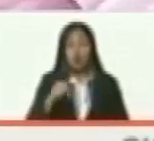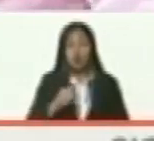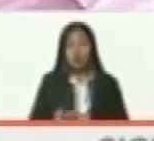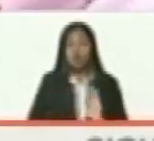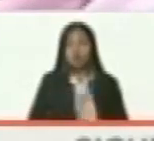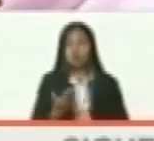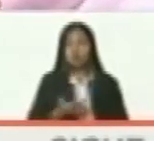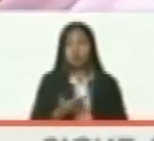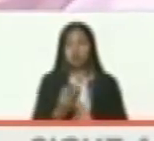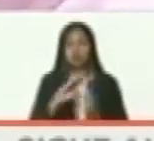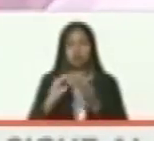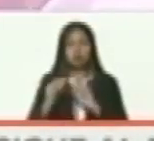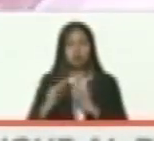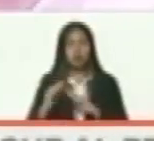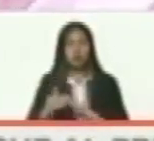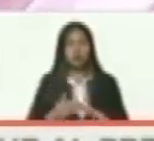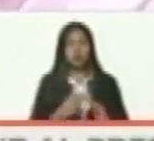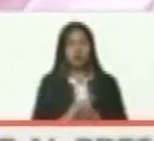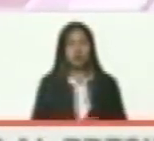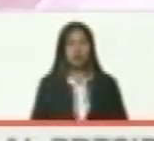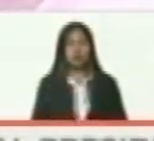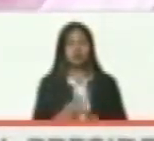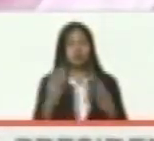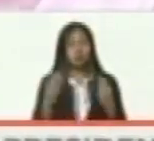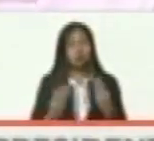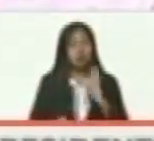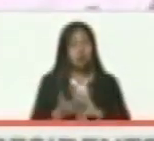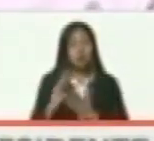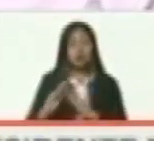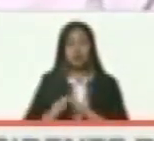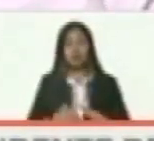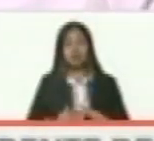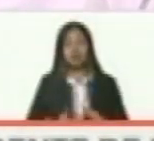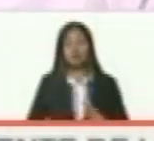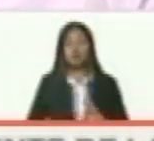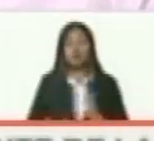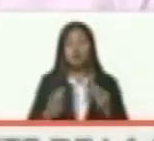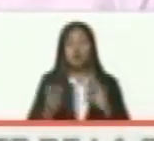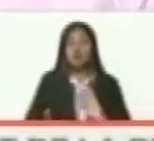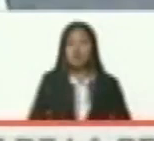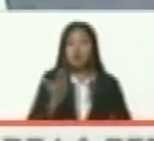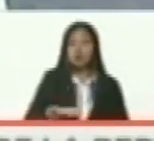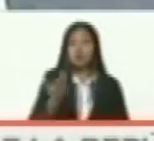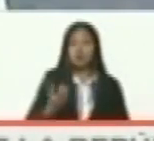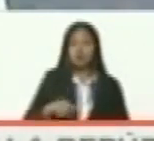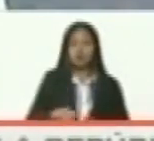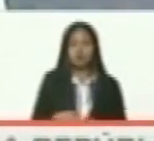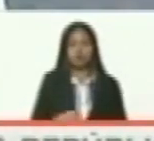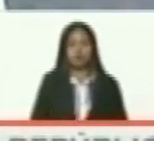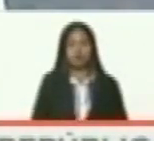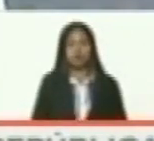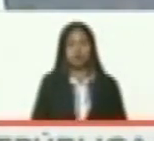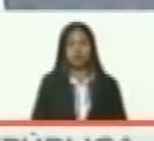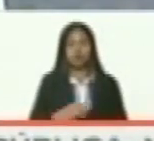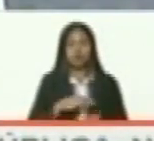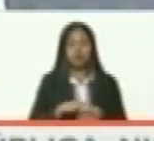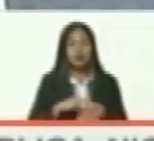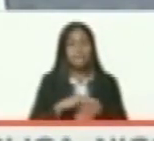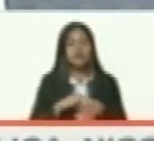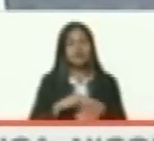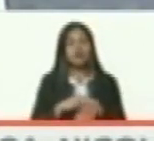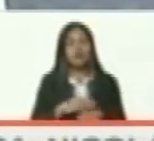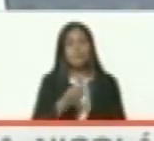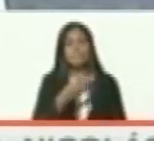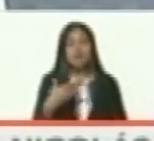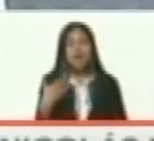del Consejo Comunal. Muy importante la misión, compañera Blanca Ecau, ministra del Poder